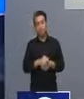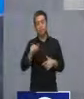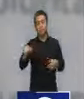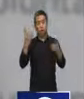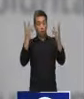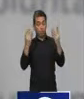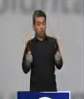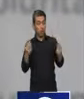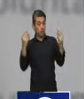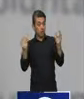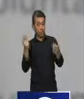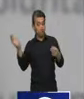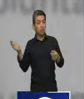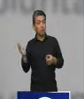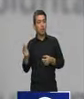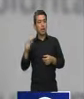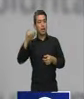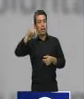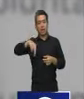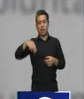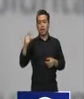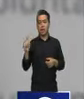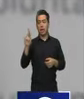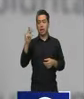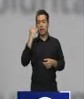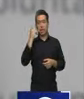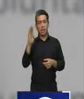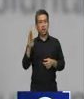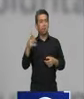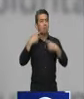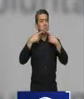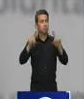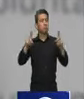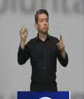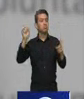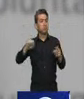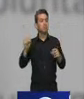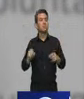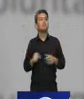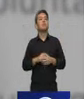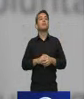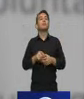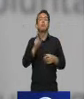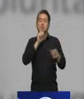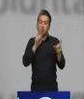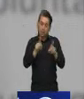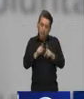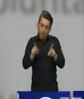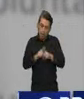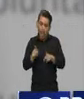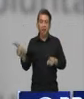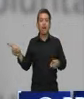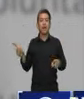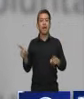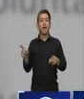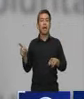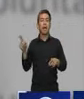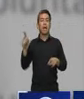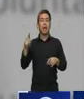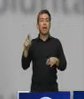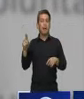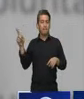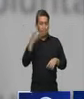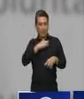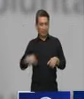que él era el primero en pronunciarse en las redes sociales, pero también ante este anuncio por la victoria